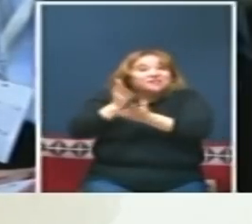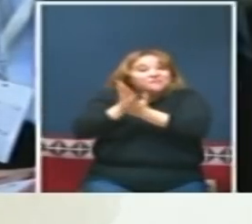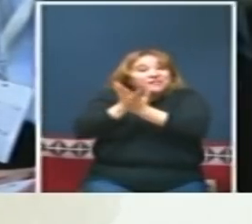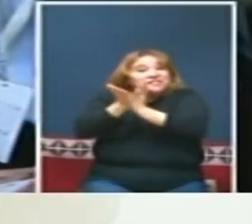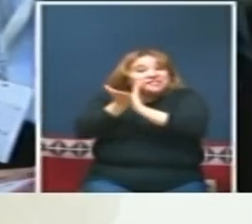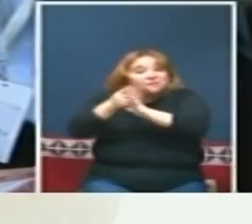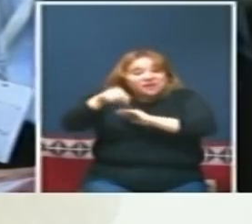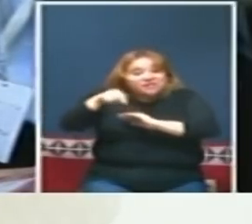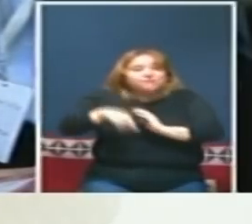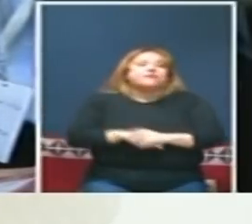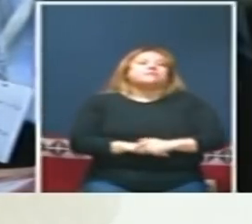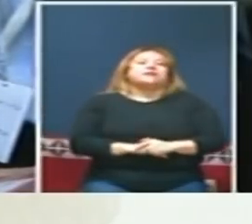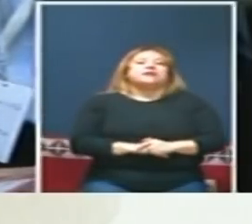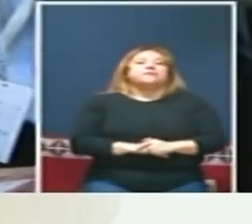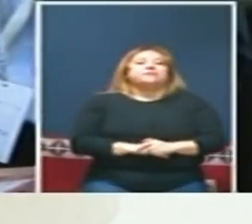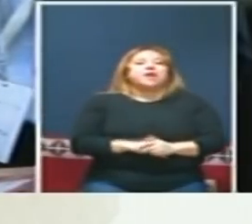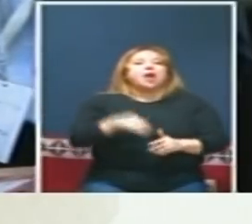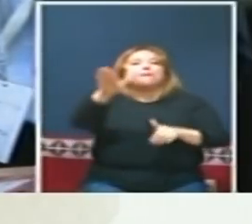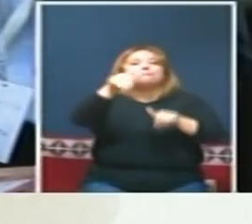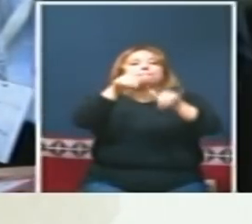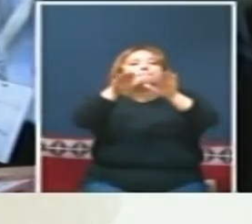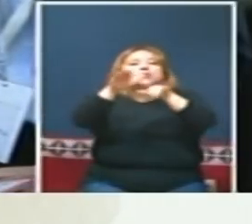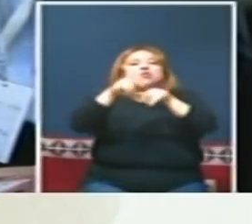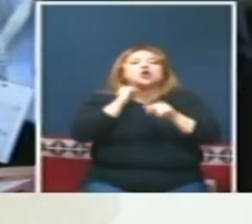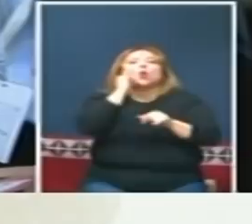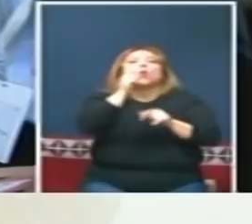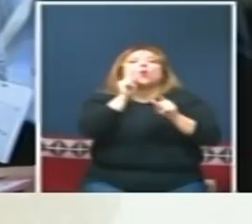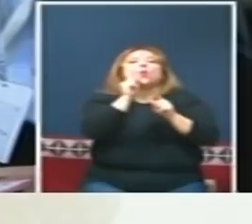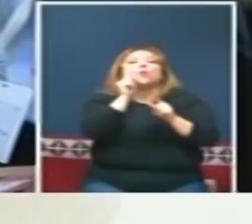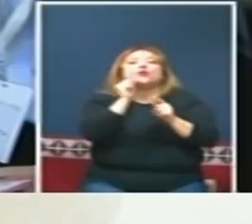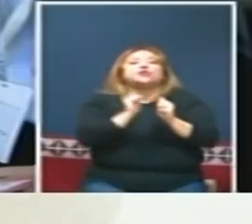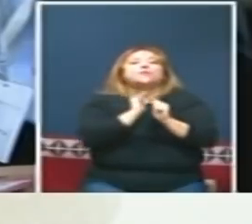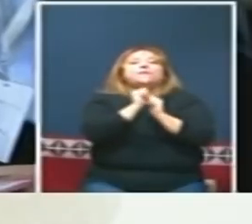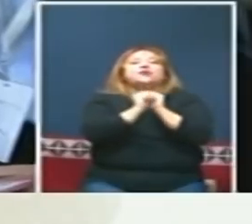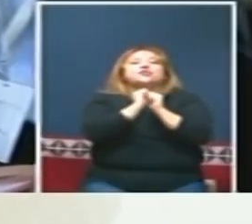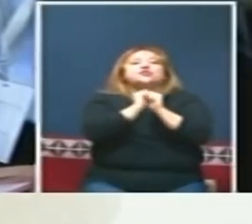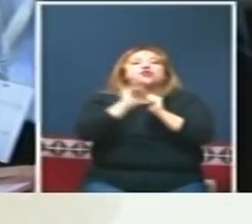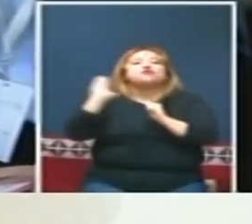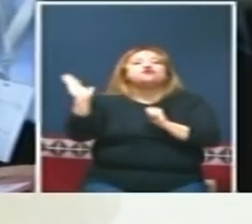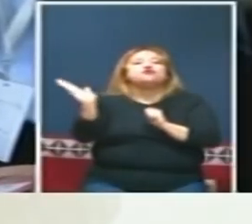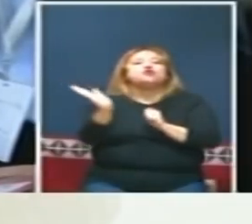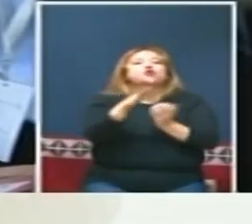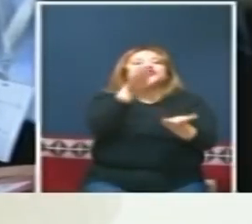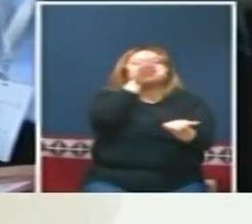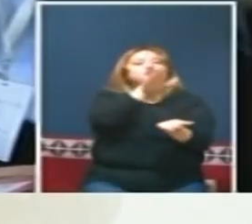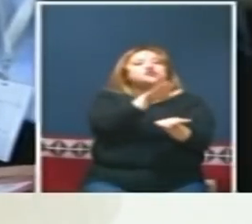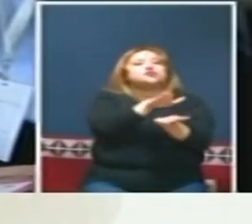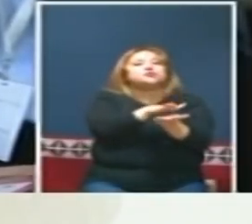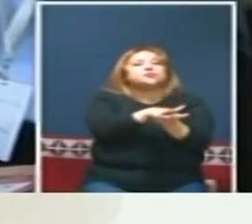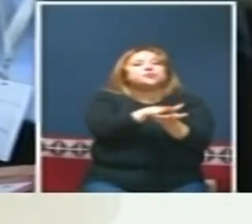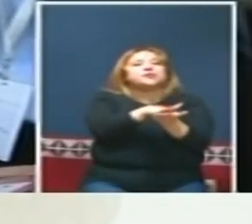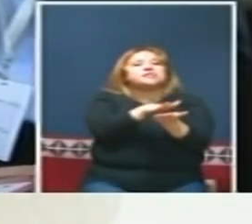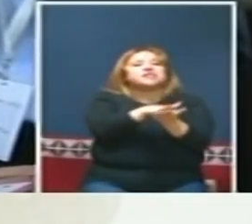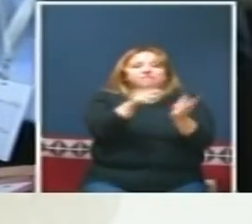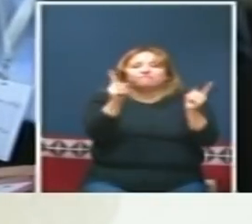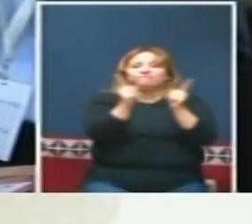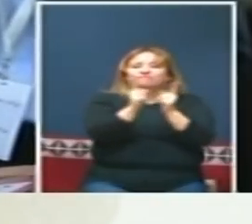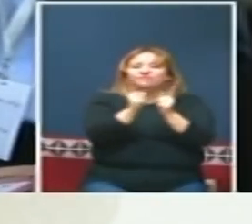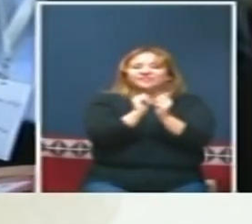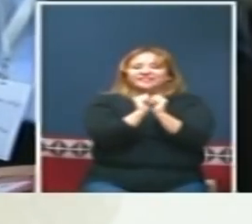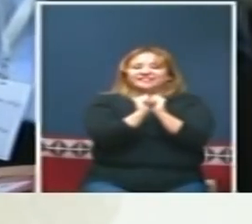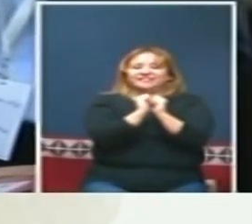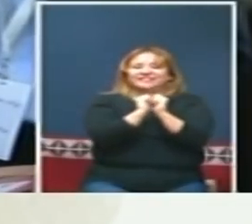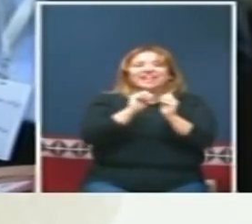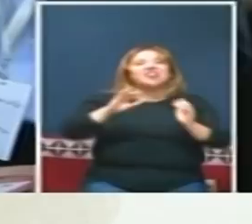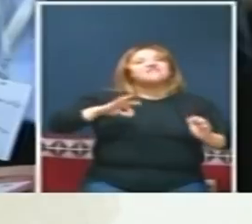integrantes de su familia. Vamos a invitarte a conocer un poquito más también y a todos sobre la reseña un poco